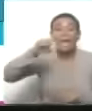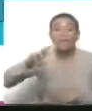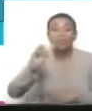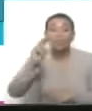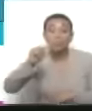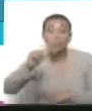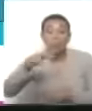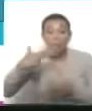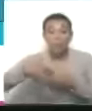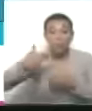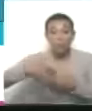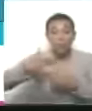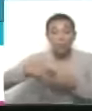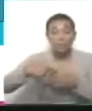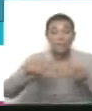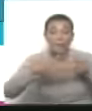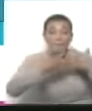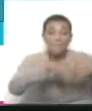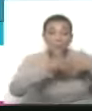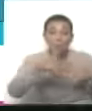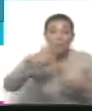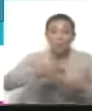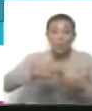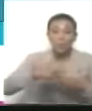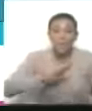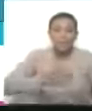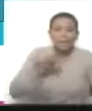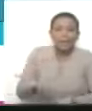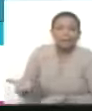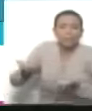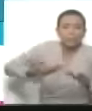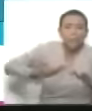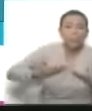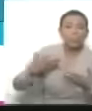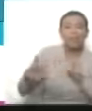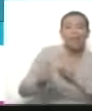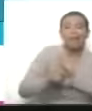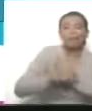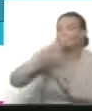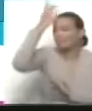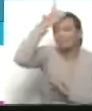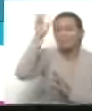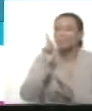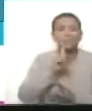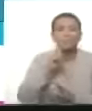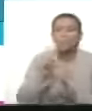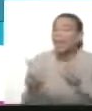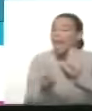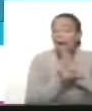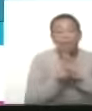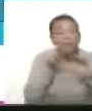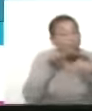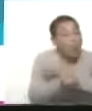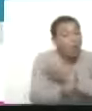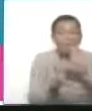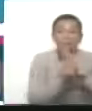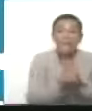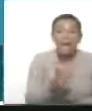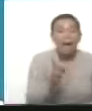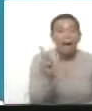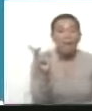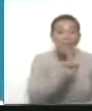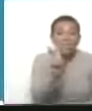transnacionales que pretendan recibir esas supuestas licencias que están entrando en la ilegalidad y Venezuela